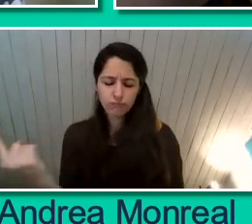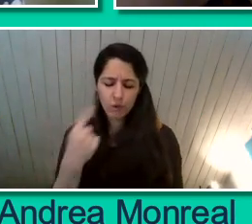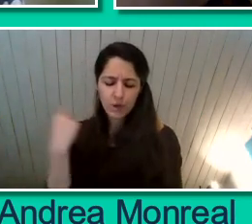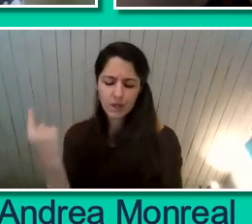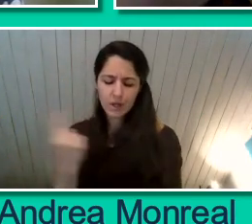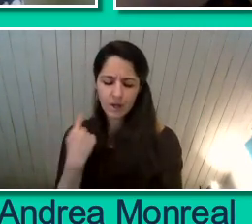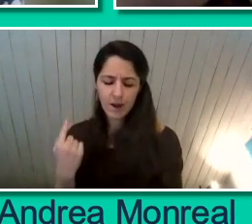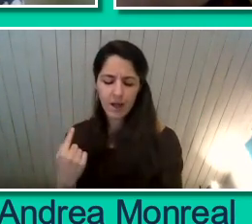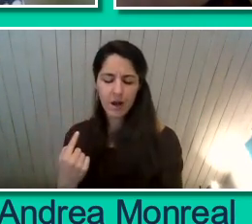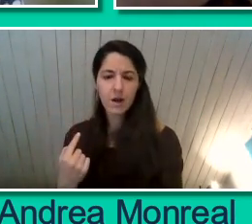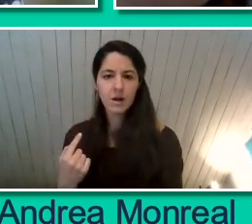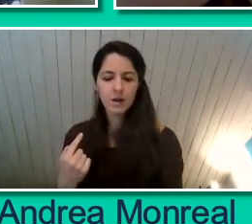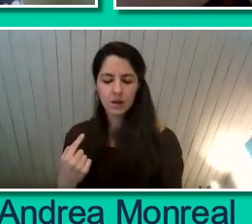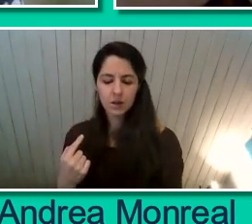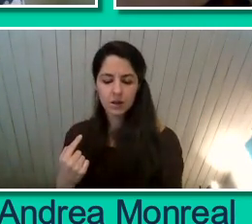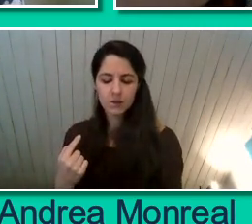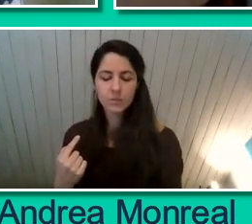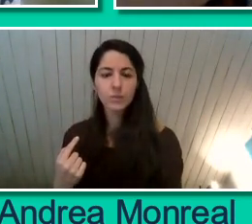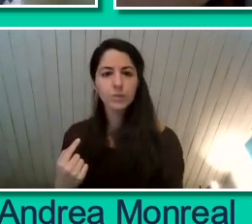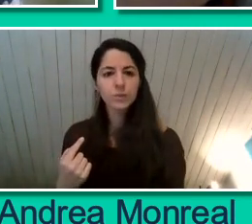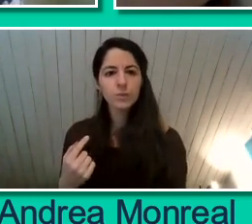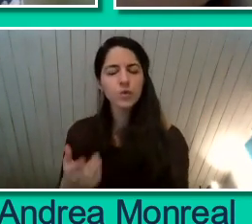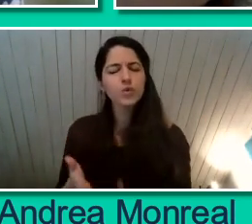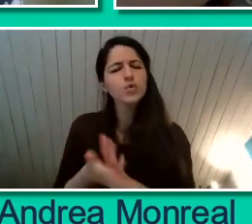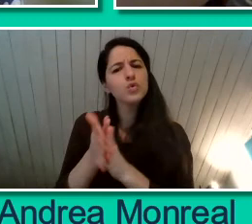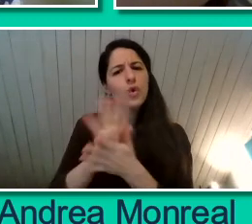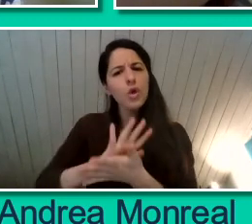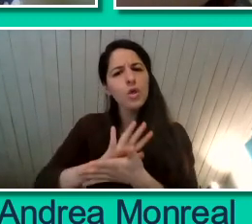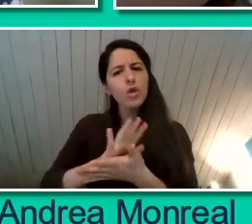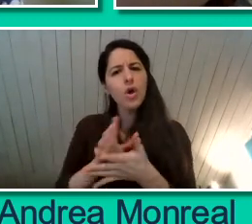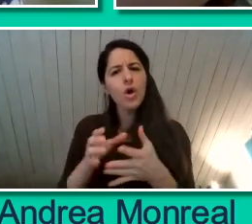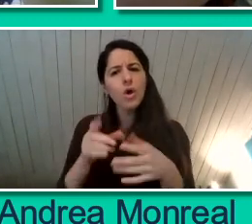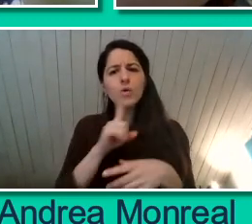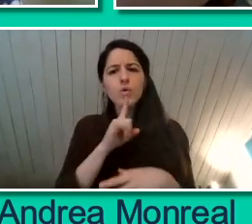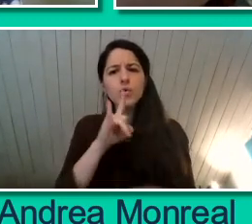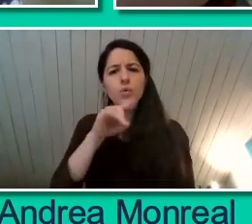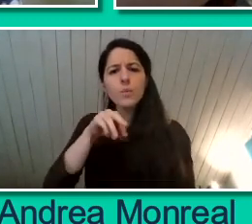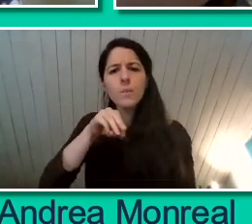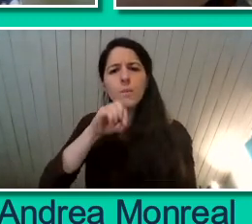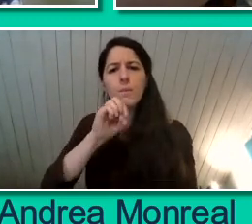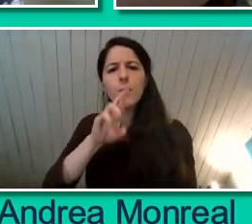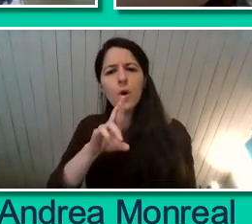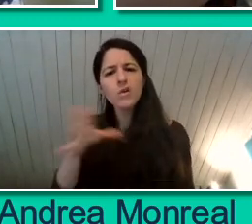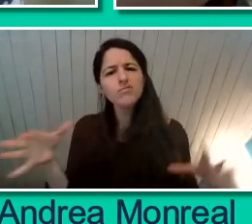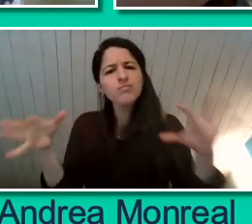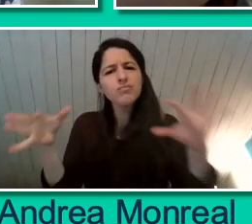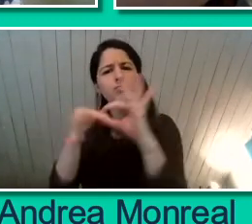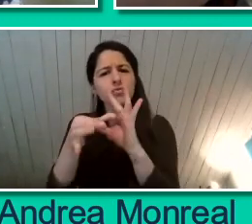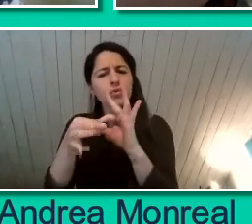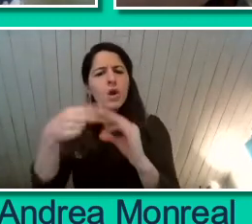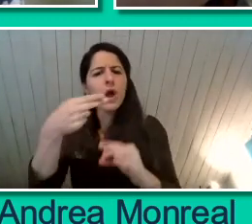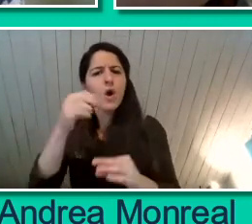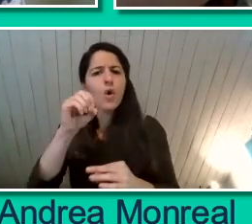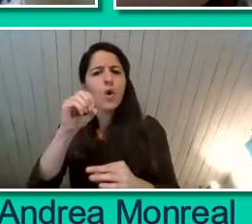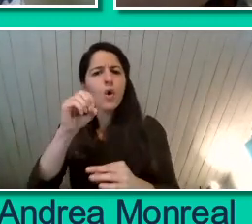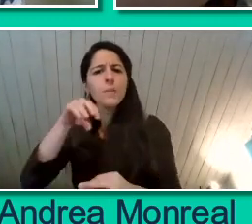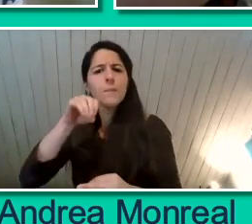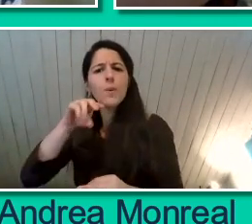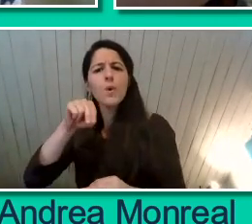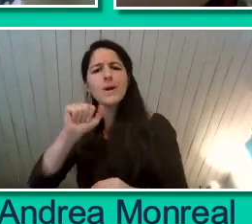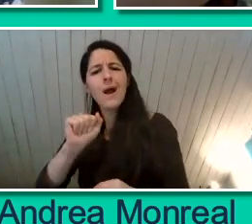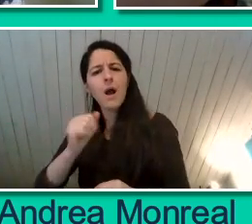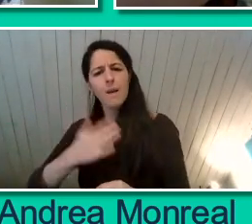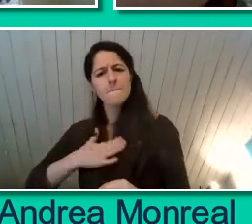tienen que ver con hormonas, porque en su caso dice que tuvo un tumor en la cabeza y debido a lo mismo, que